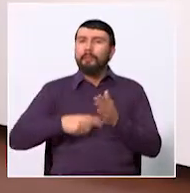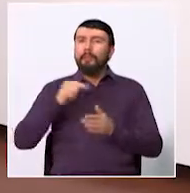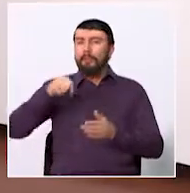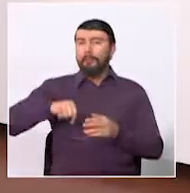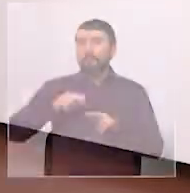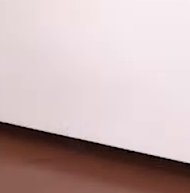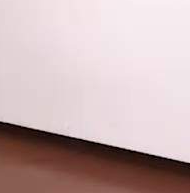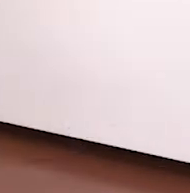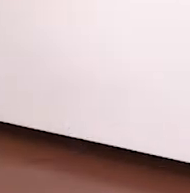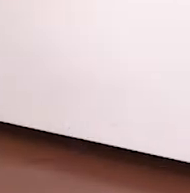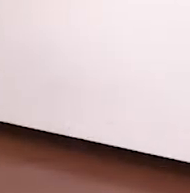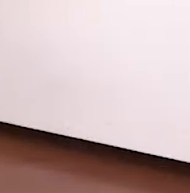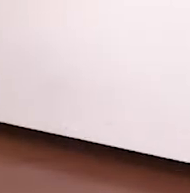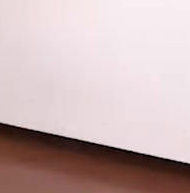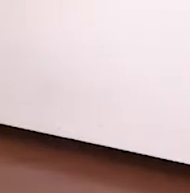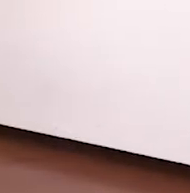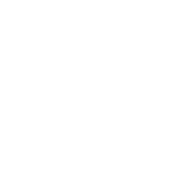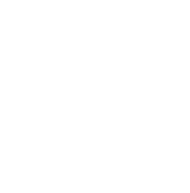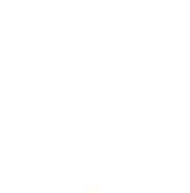manizales